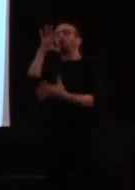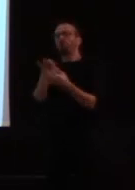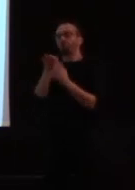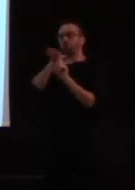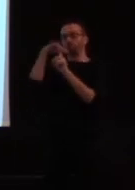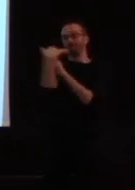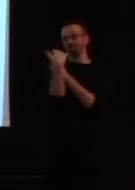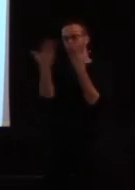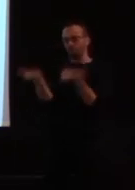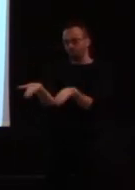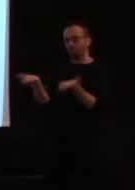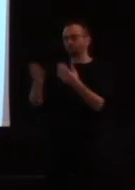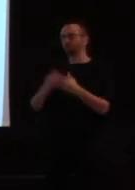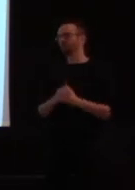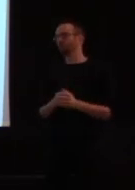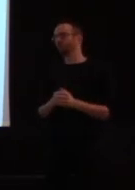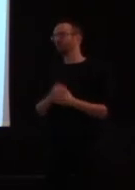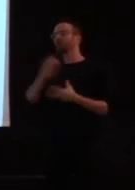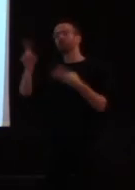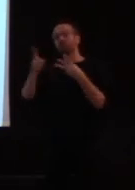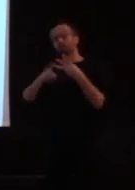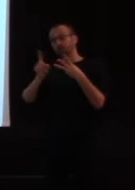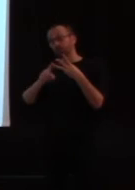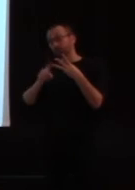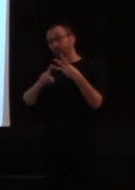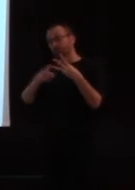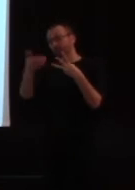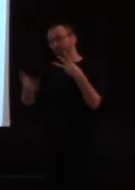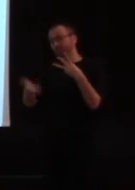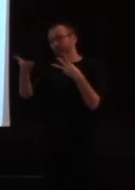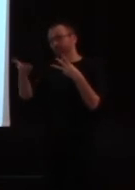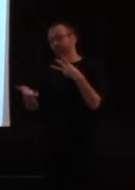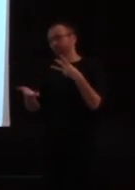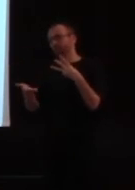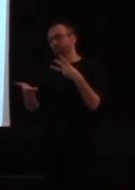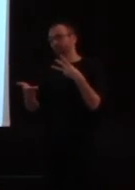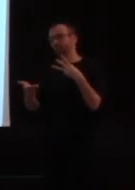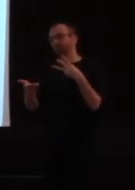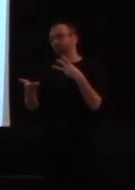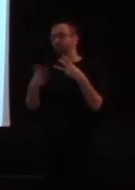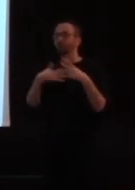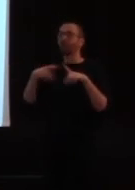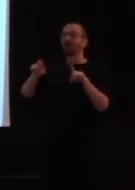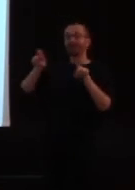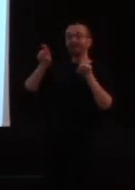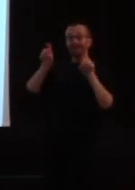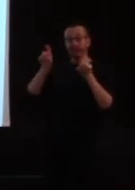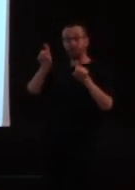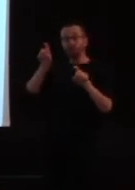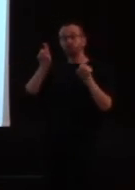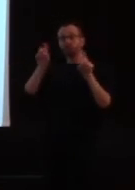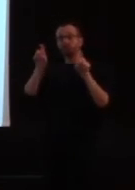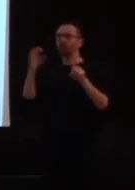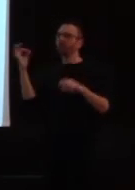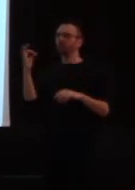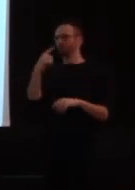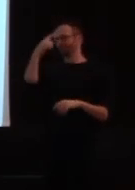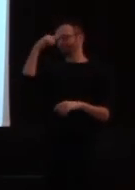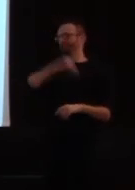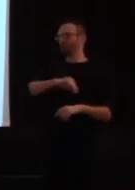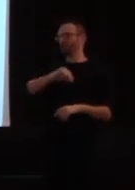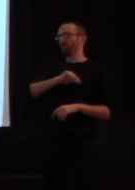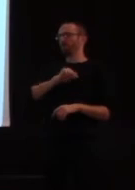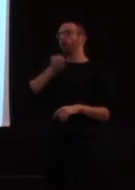habla. Y el tercer aspecto muy importante es que cuando nosotros enseñamos, tenemos que tener en cuenta que la oralidad